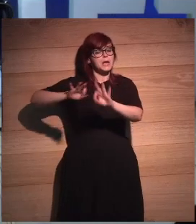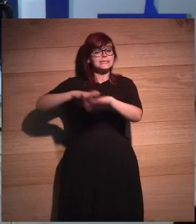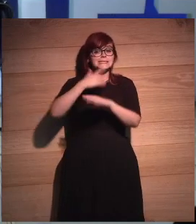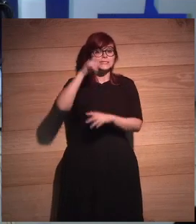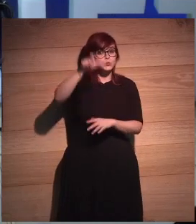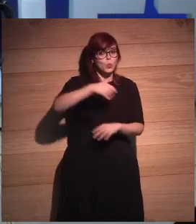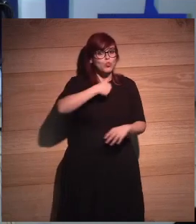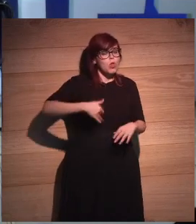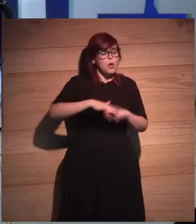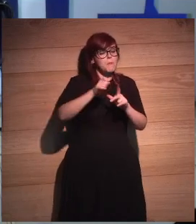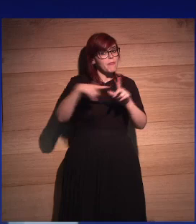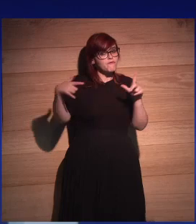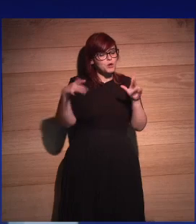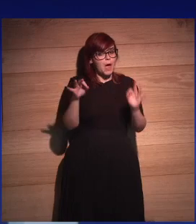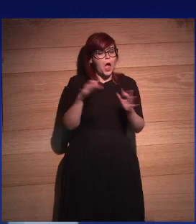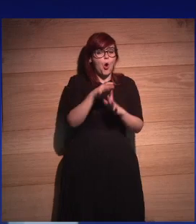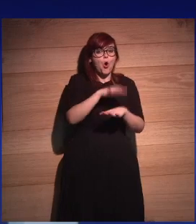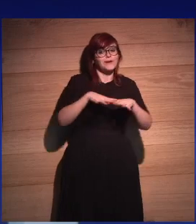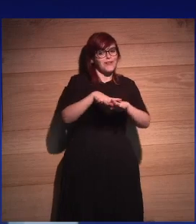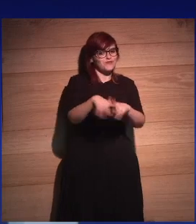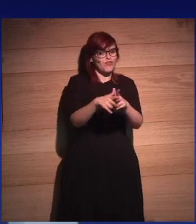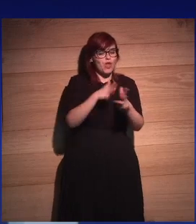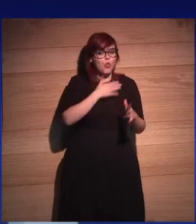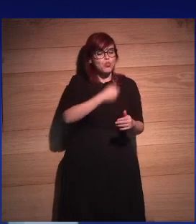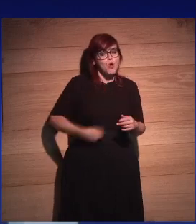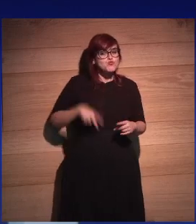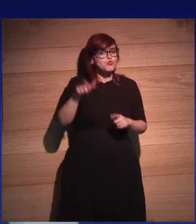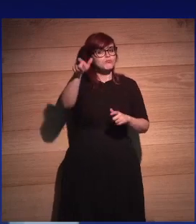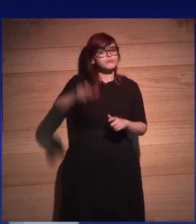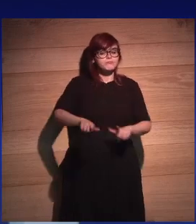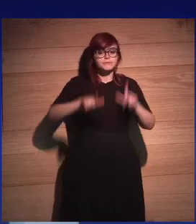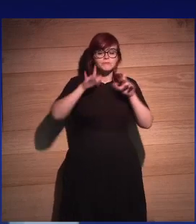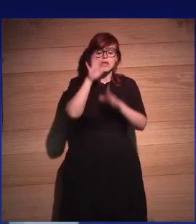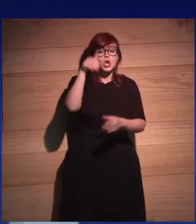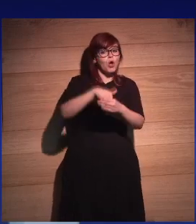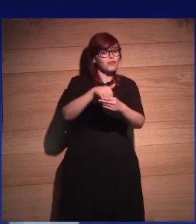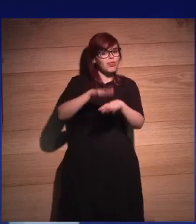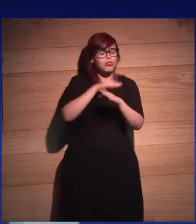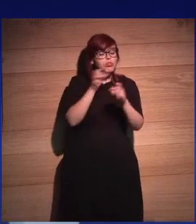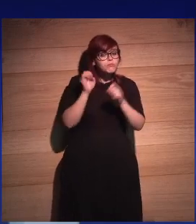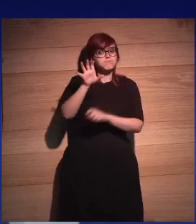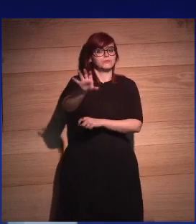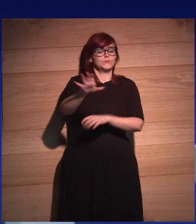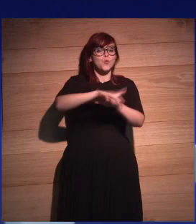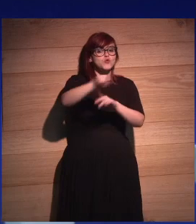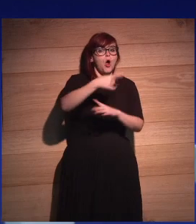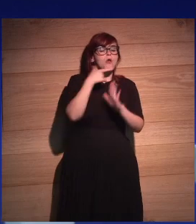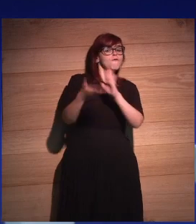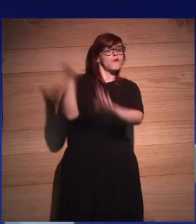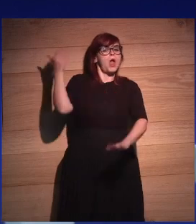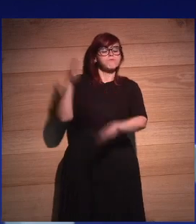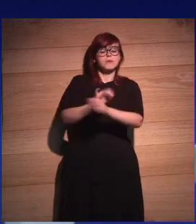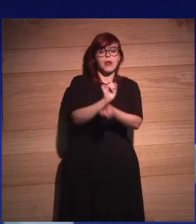tú eres un dueño de una plataforma o red social y alguien pone un contenido de ese tipo y no lo quitas en menos de una hora, te vas a la cárcel un año,